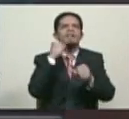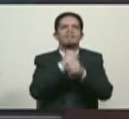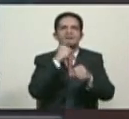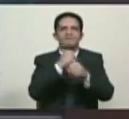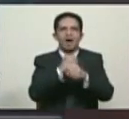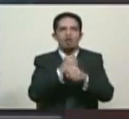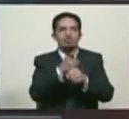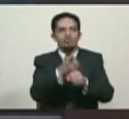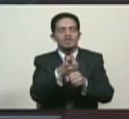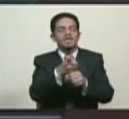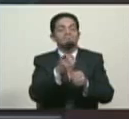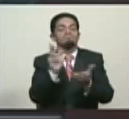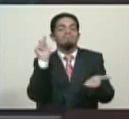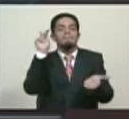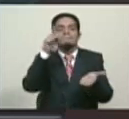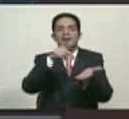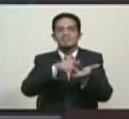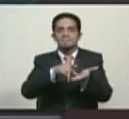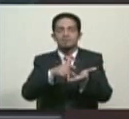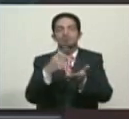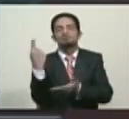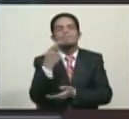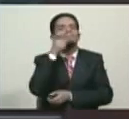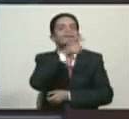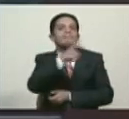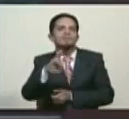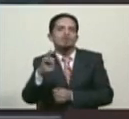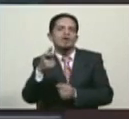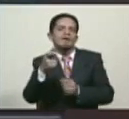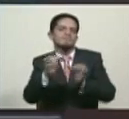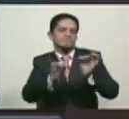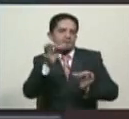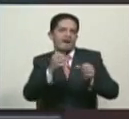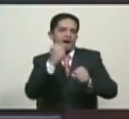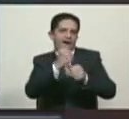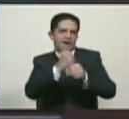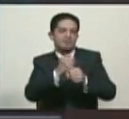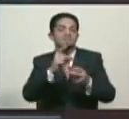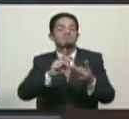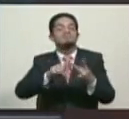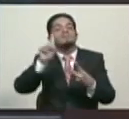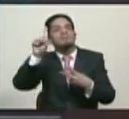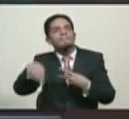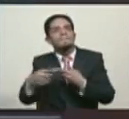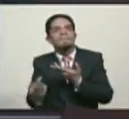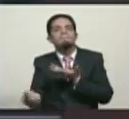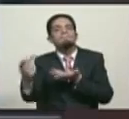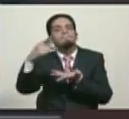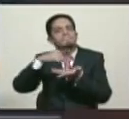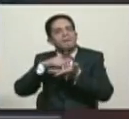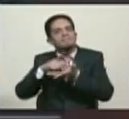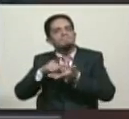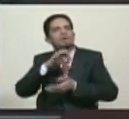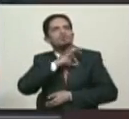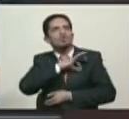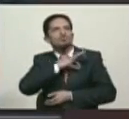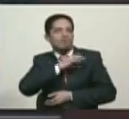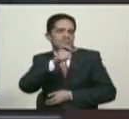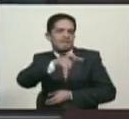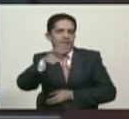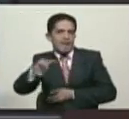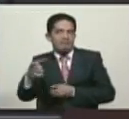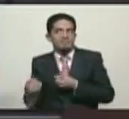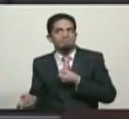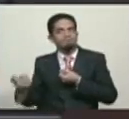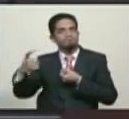participación no solo de los funcionarios del Poder Judicial, sino también de una extensa participación social que se incorporó